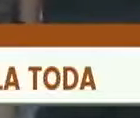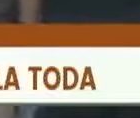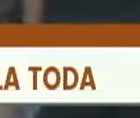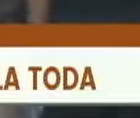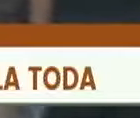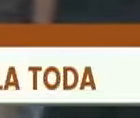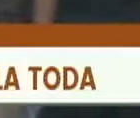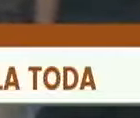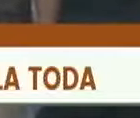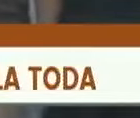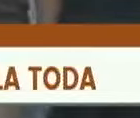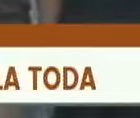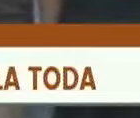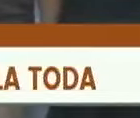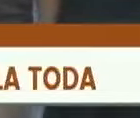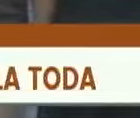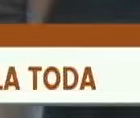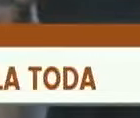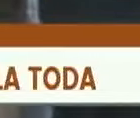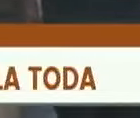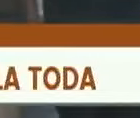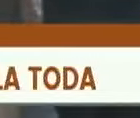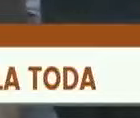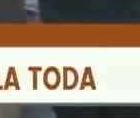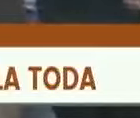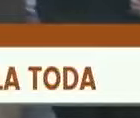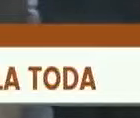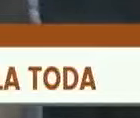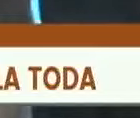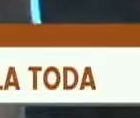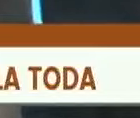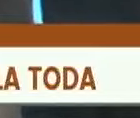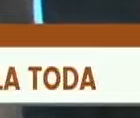lo sepa, que el territorio es testigo.